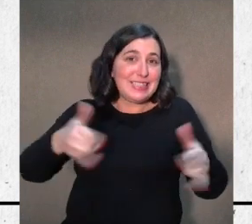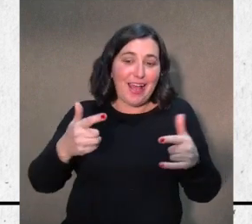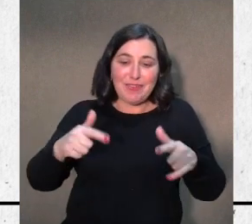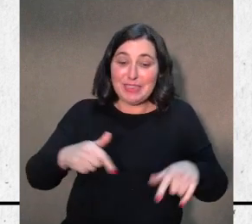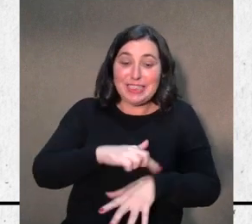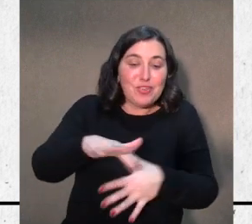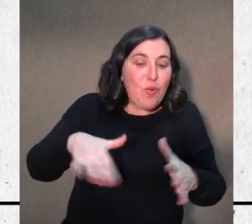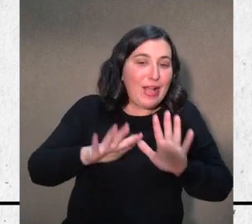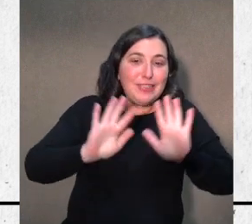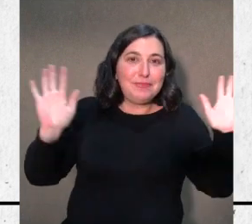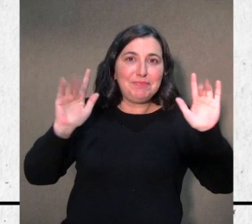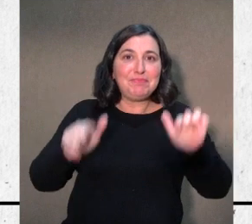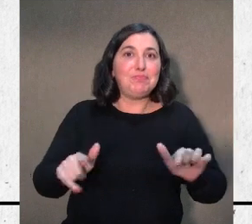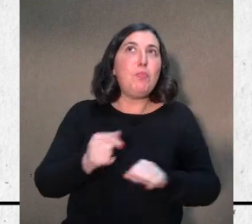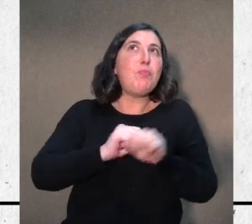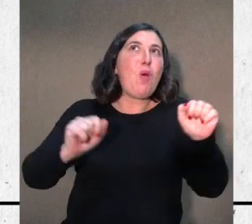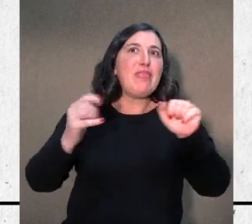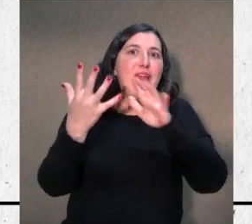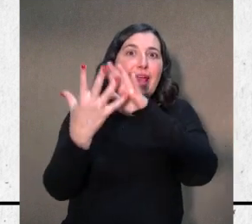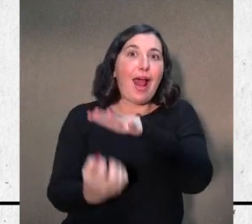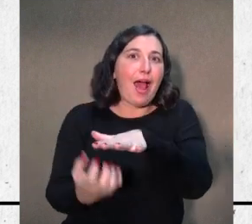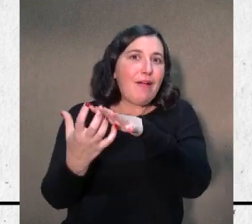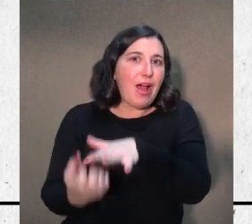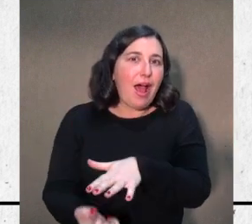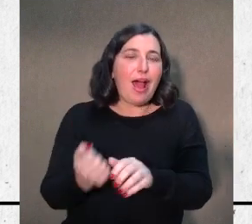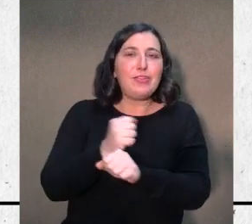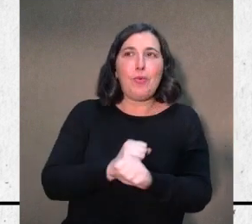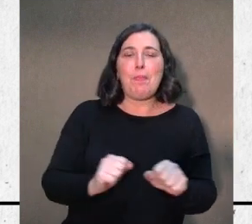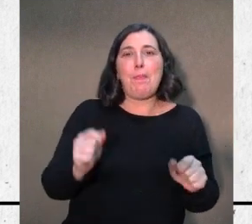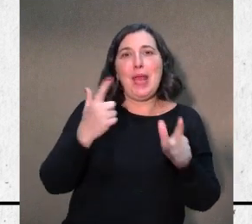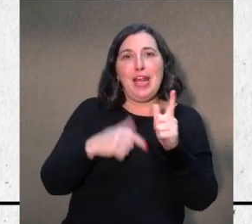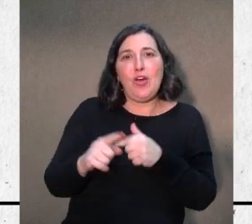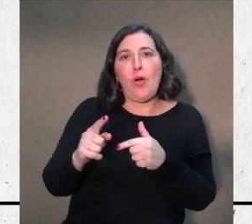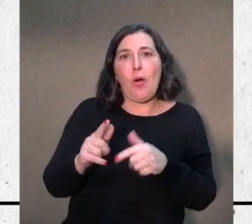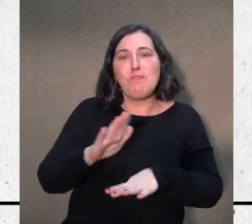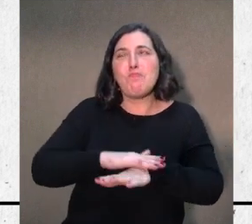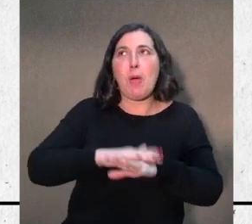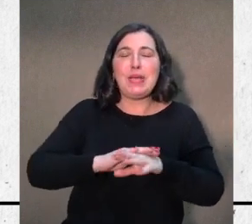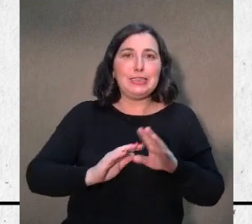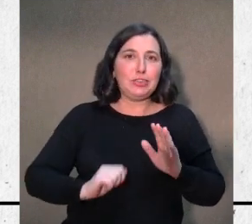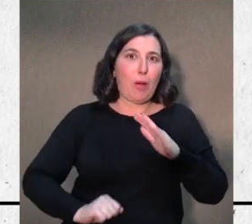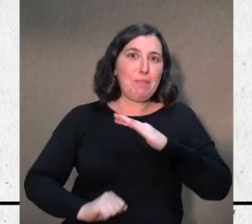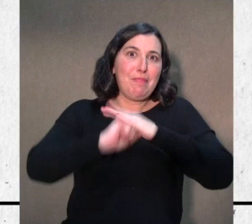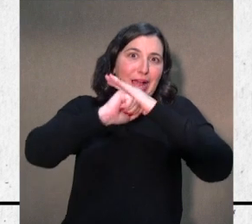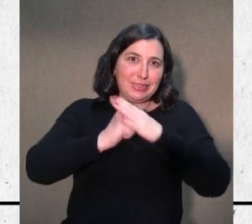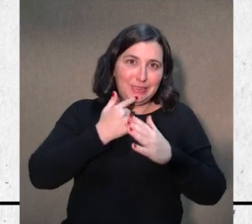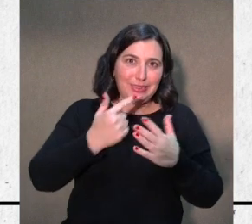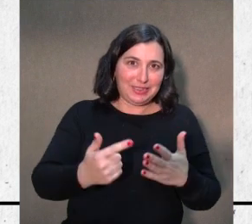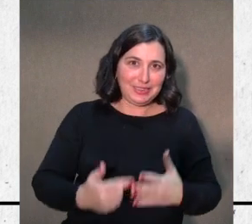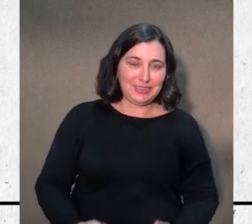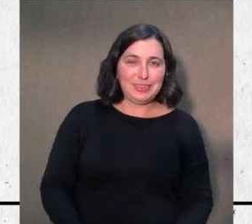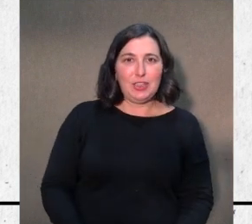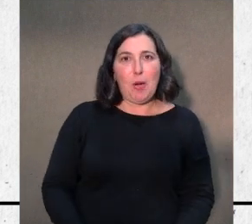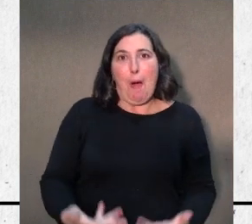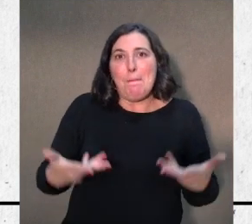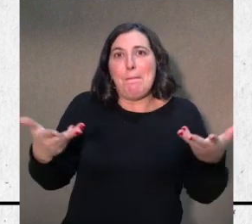momento como de alta tensión, diría yo. Parte del presente, ¿no? El escenario. Sí, sí. Y bueno, eso se extraña, o sea, se extraña ahora,